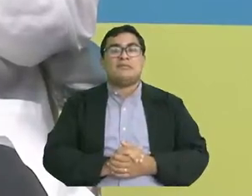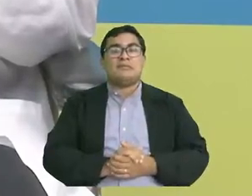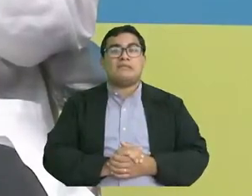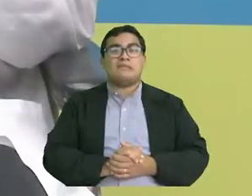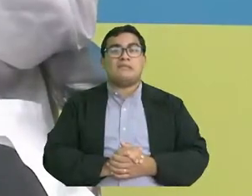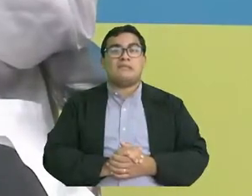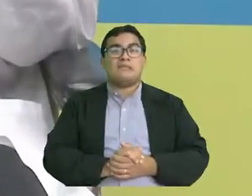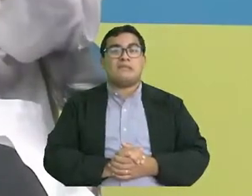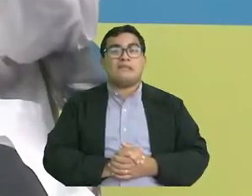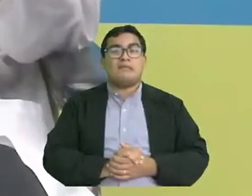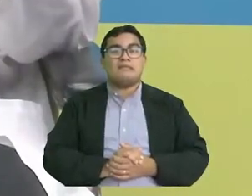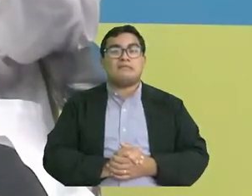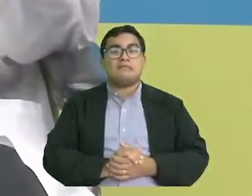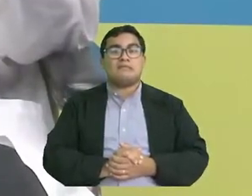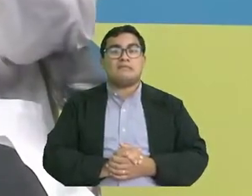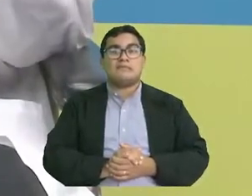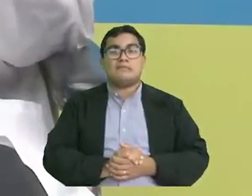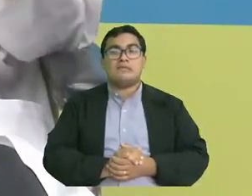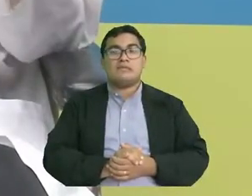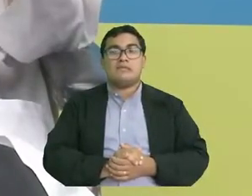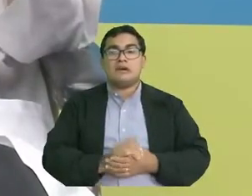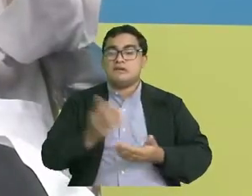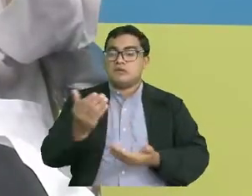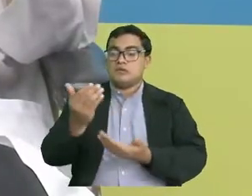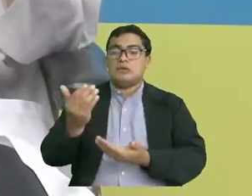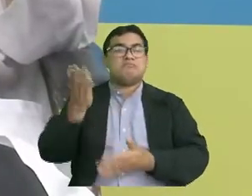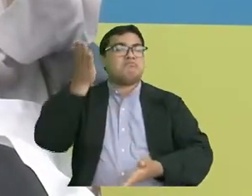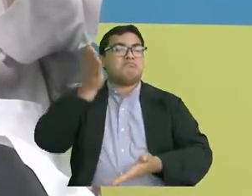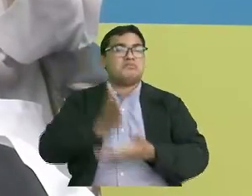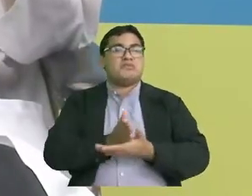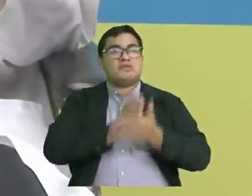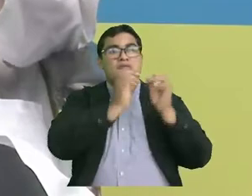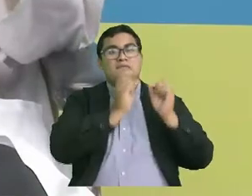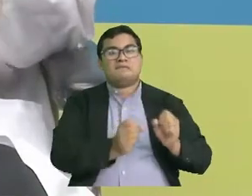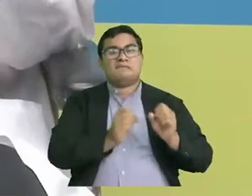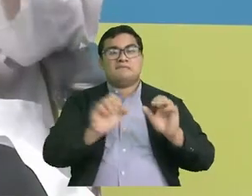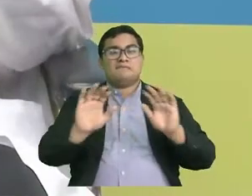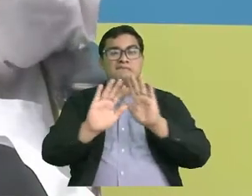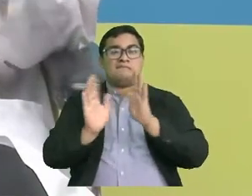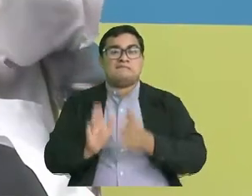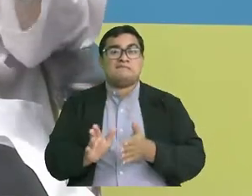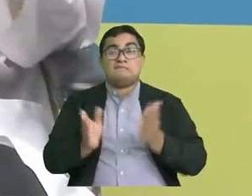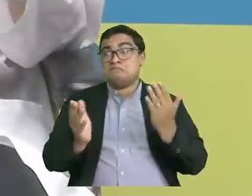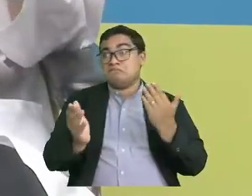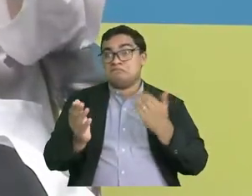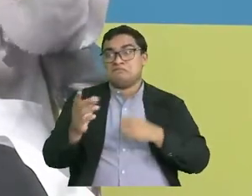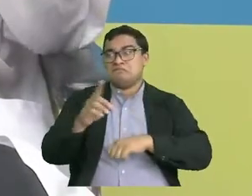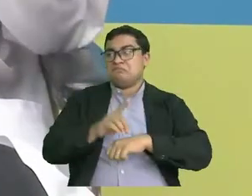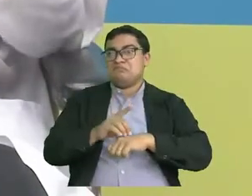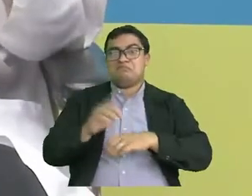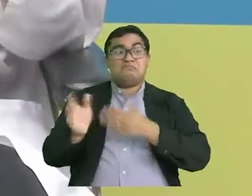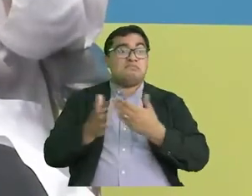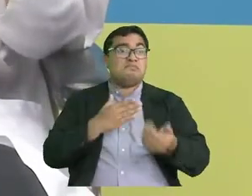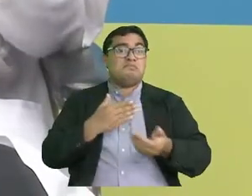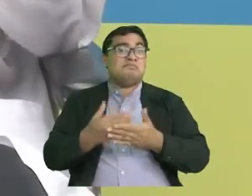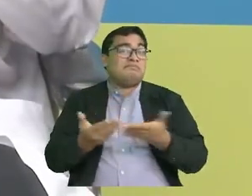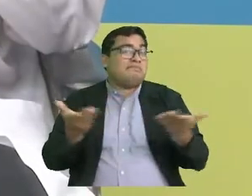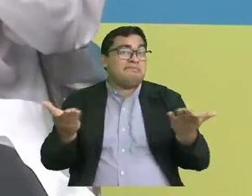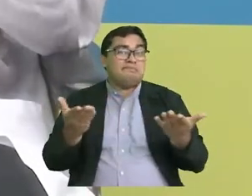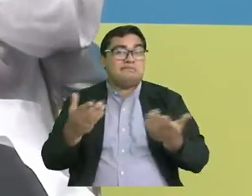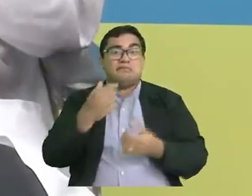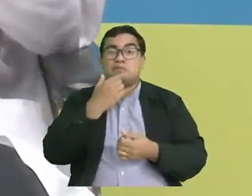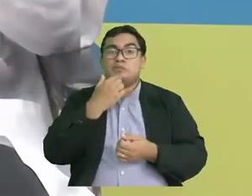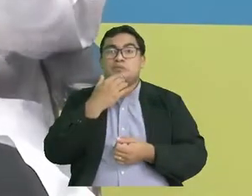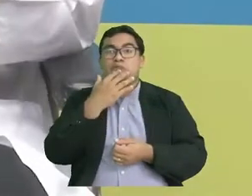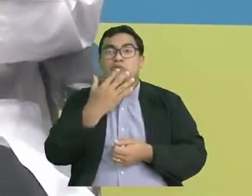van saliendo, ellos ya decidieron si es varón o es mujer. Le digamos lo que nosotros le digamos. ¿Por qué? Porque ellos